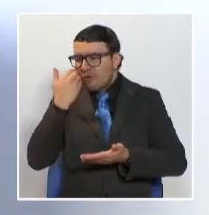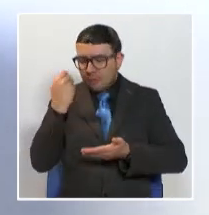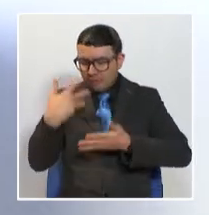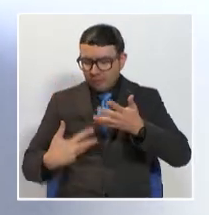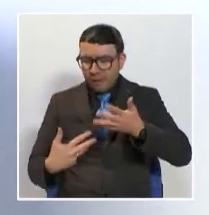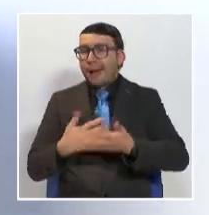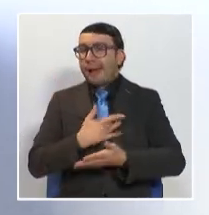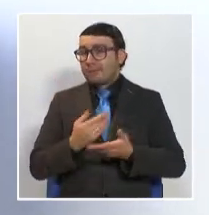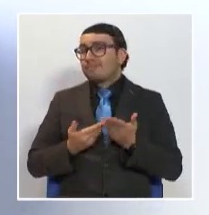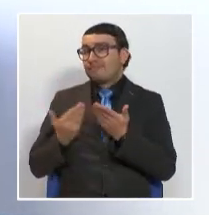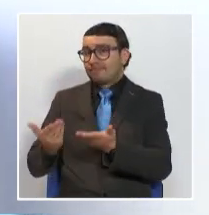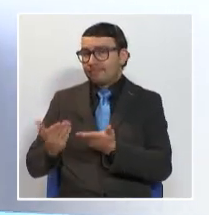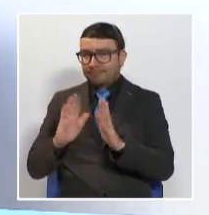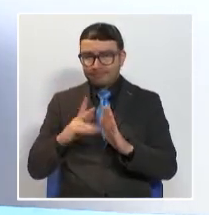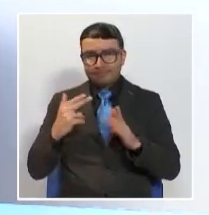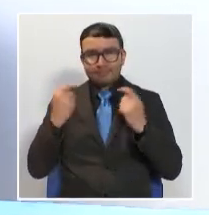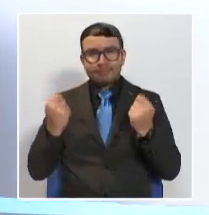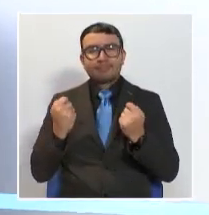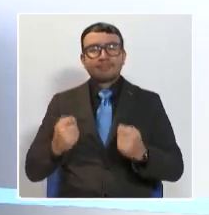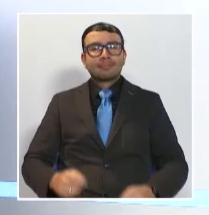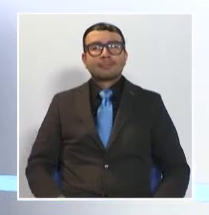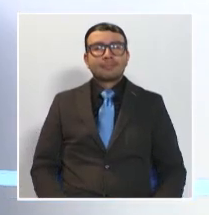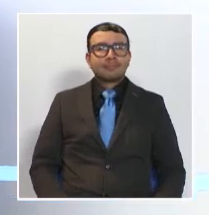con ustedes.